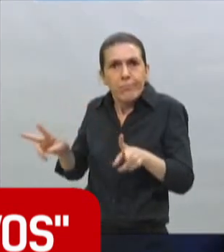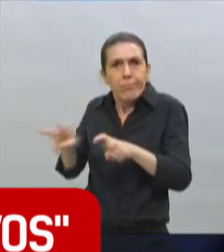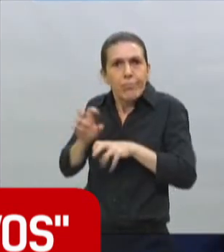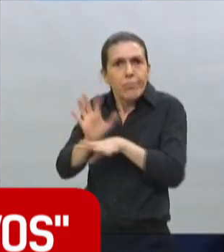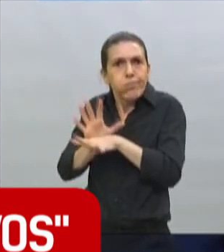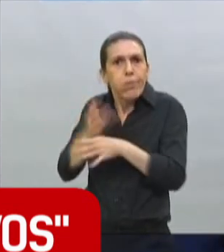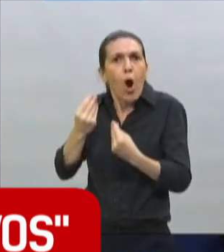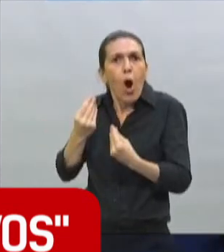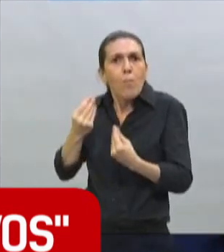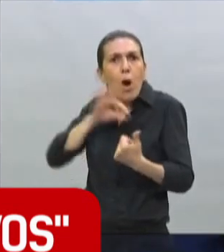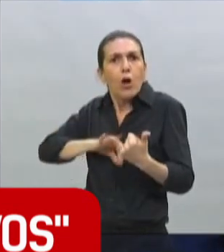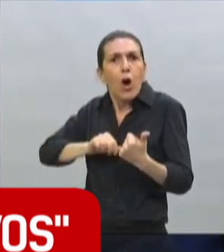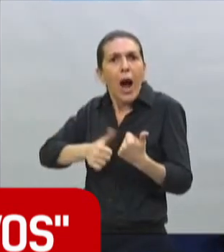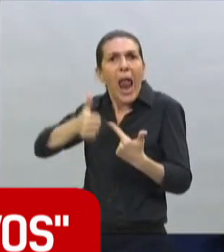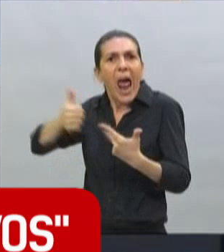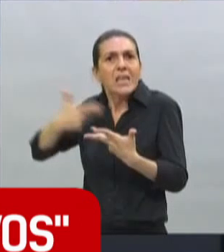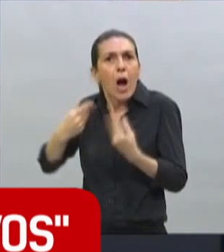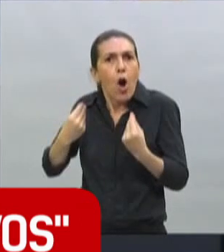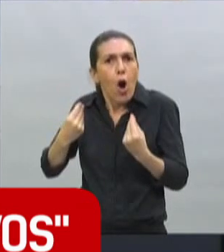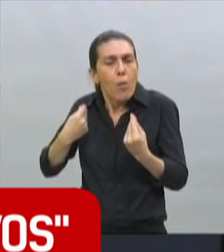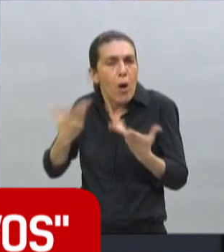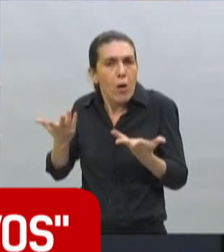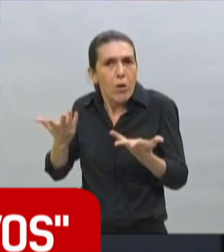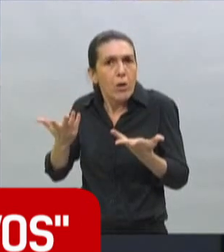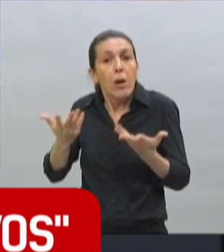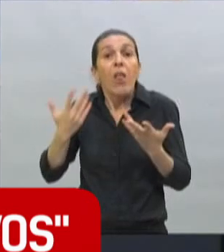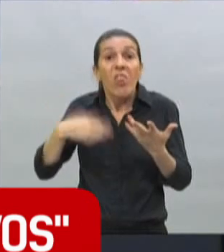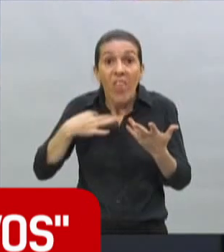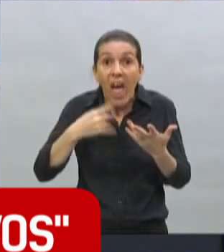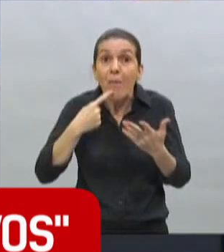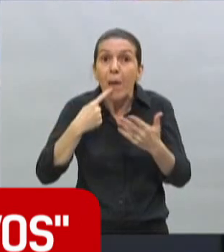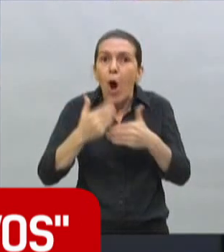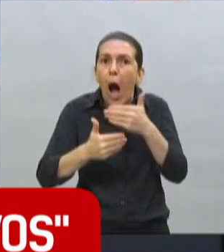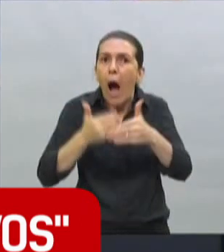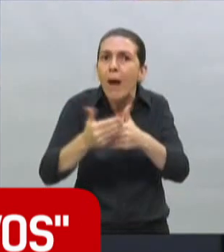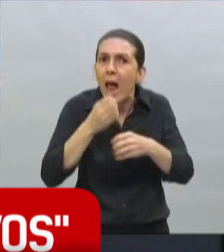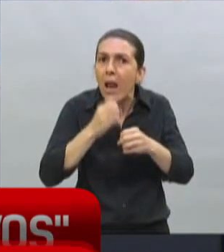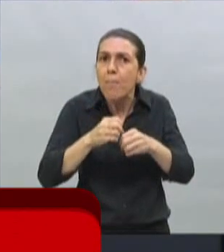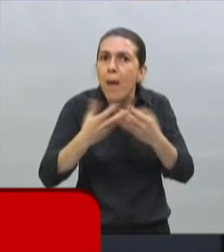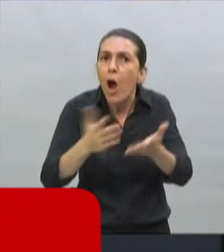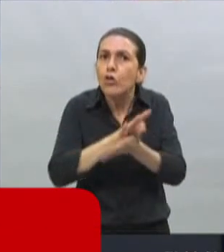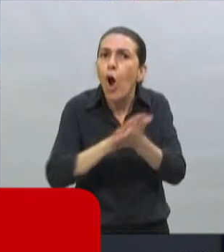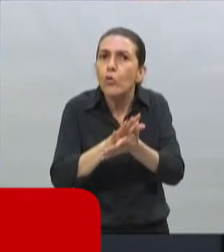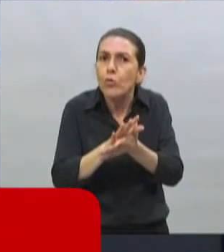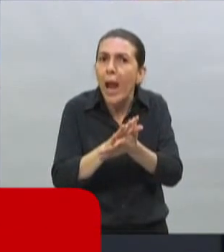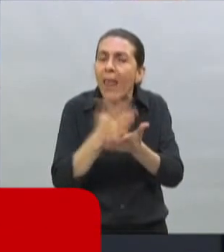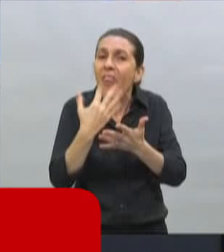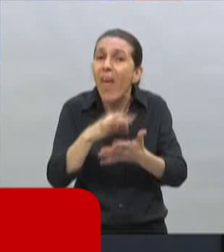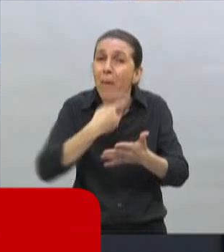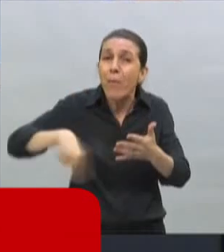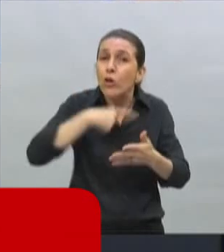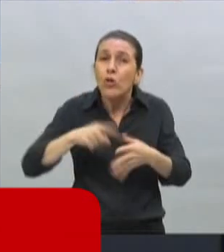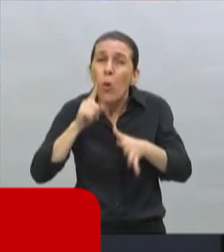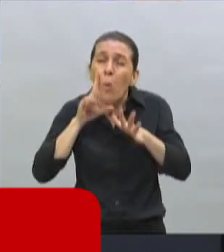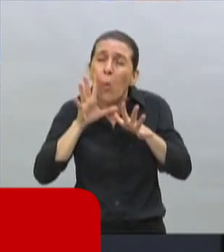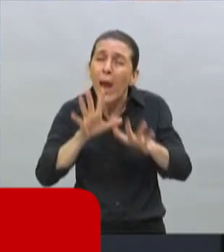modo de ganarse el sustento. Y debemos hacerlo, debemos dar ese paso, sabiendo que tenemos que ser muy, pero muy cuidadosos